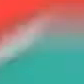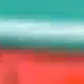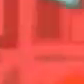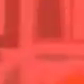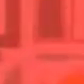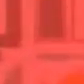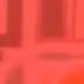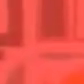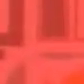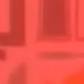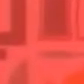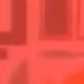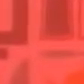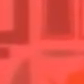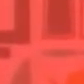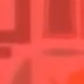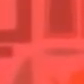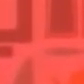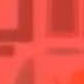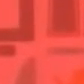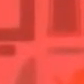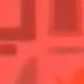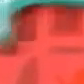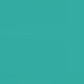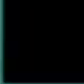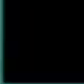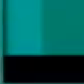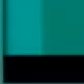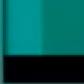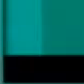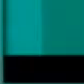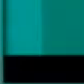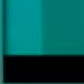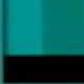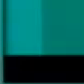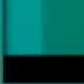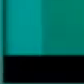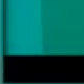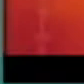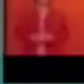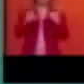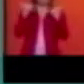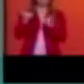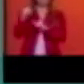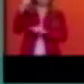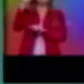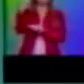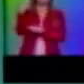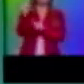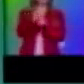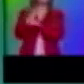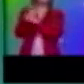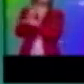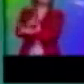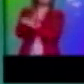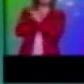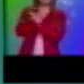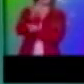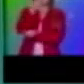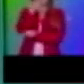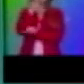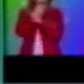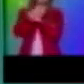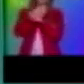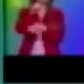Presentamos las recetas de Biachi con el auspicio de... Descubre todo el cuidado y protección de los colores